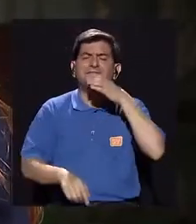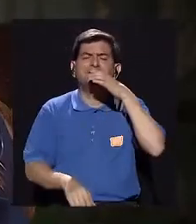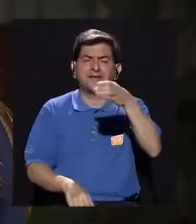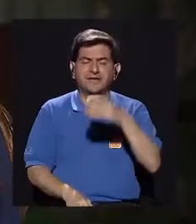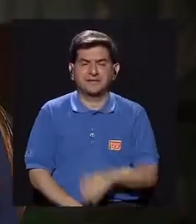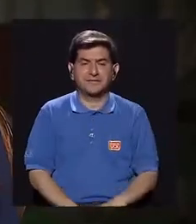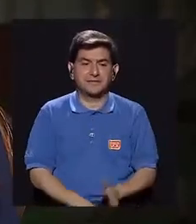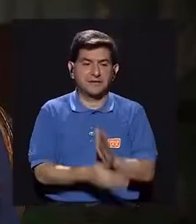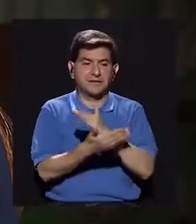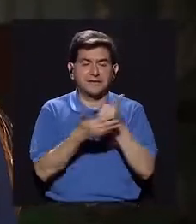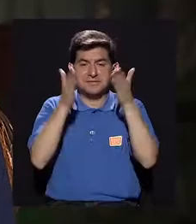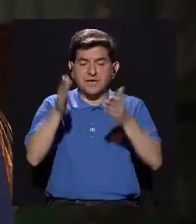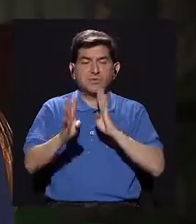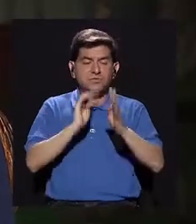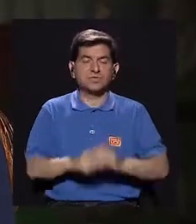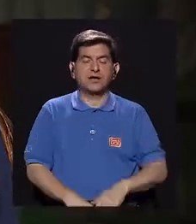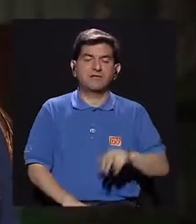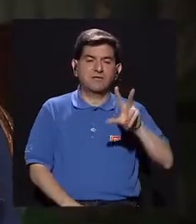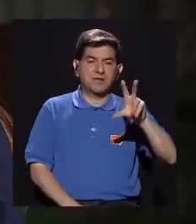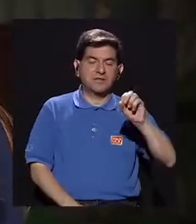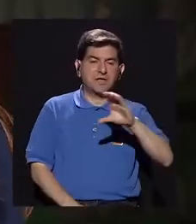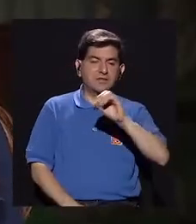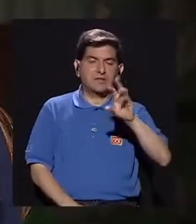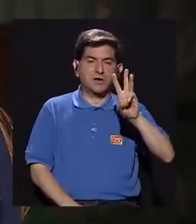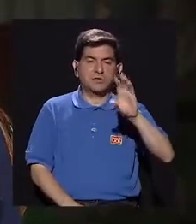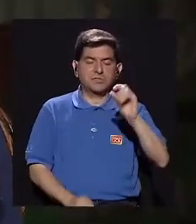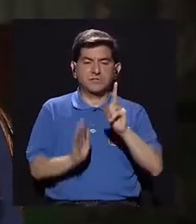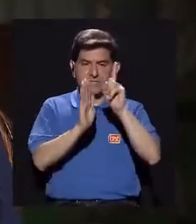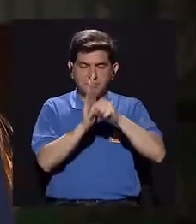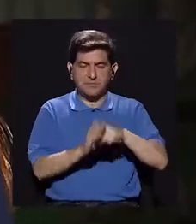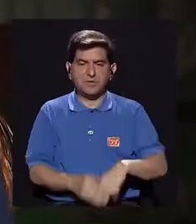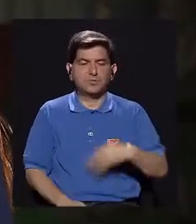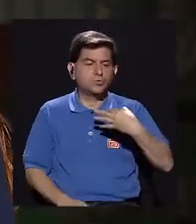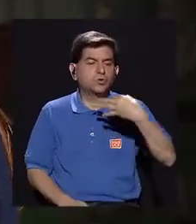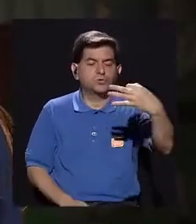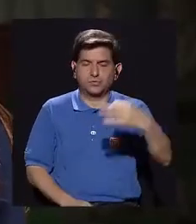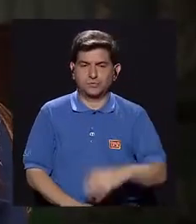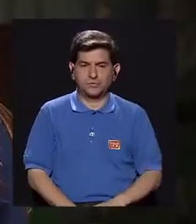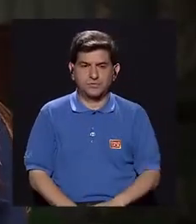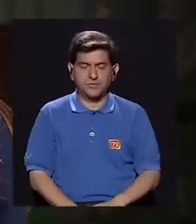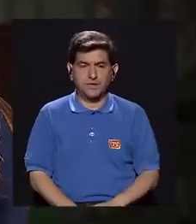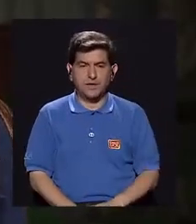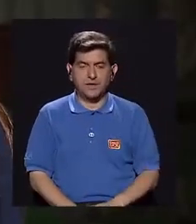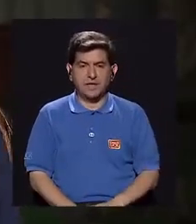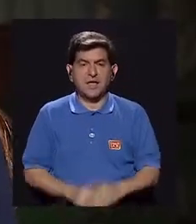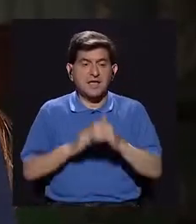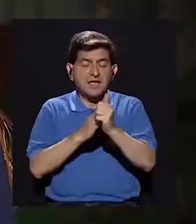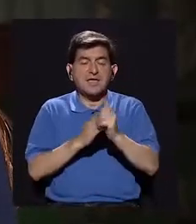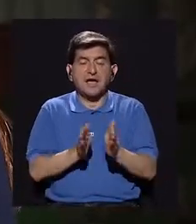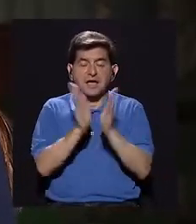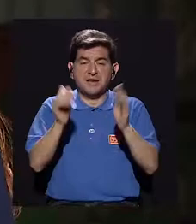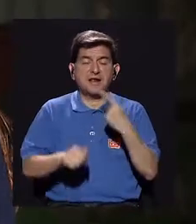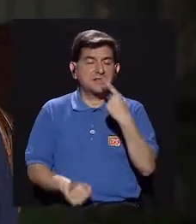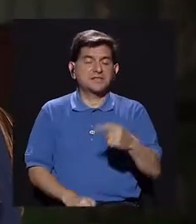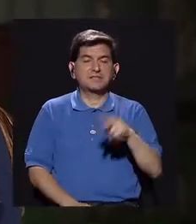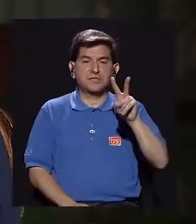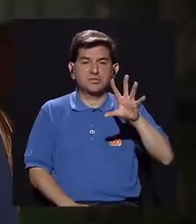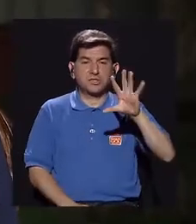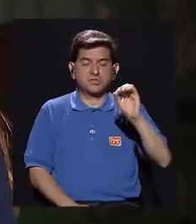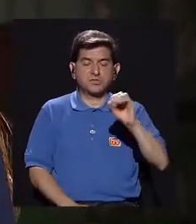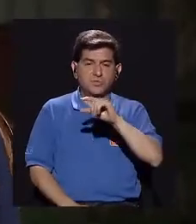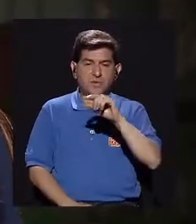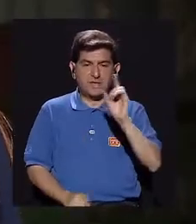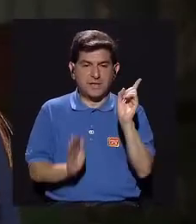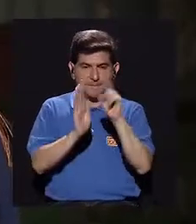diferentes recomendaciones, algunos hablan de 30, 60 minutos de actividad física al día, las guías en general hablan de